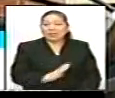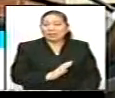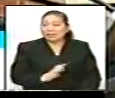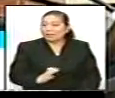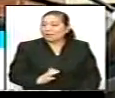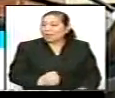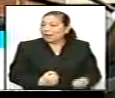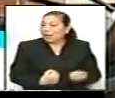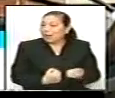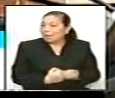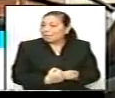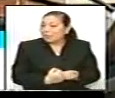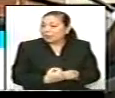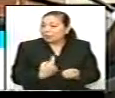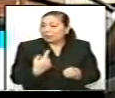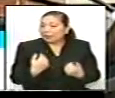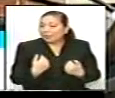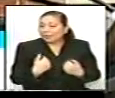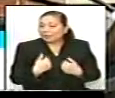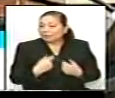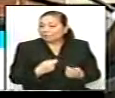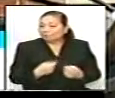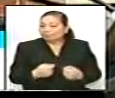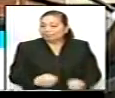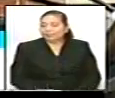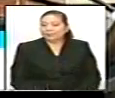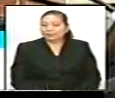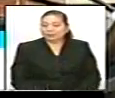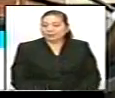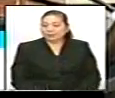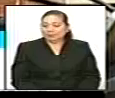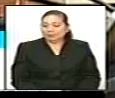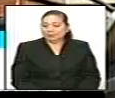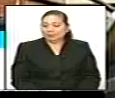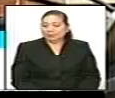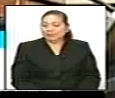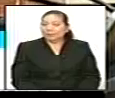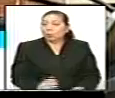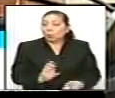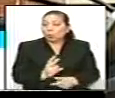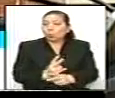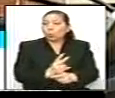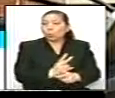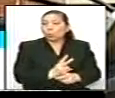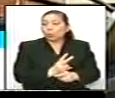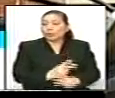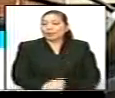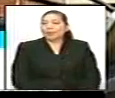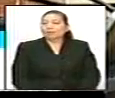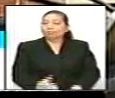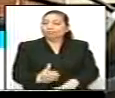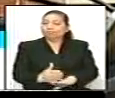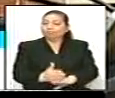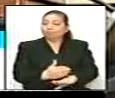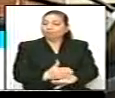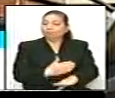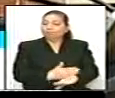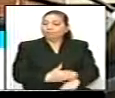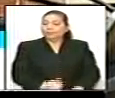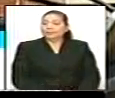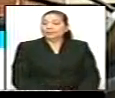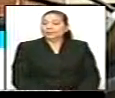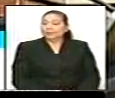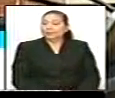nuestra parte para ayudarnos a mantener, corregir y cuidar lo que desarrollamos. O